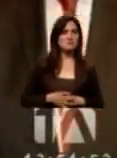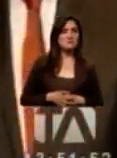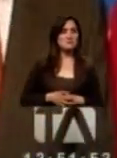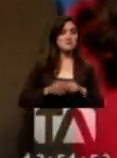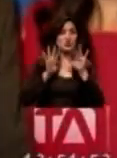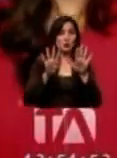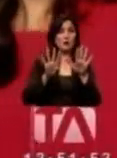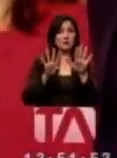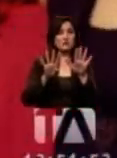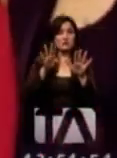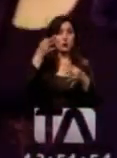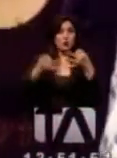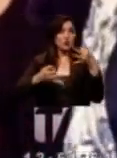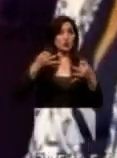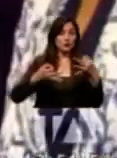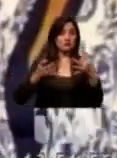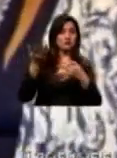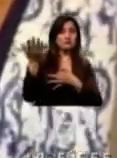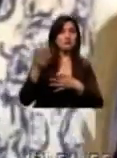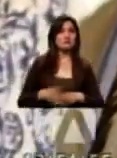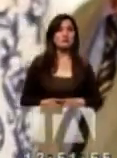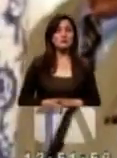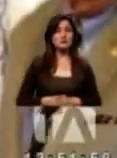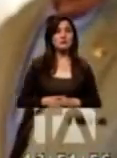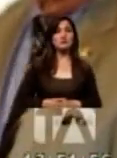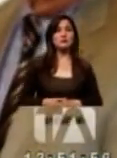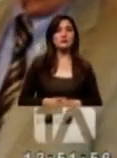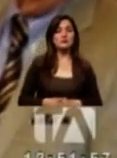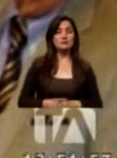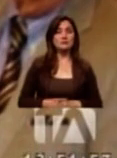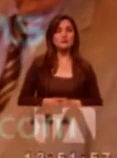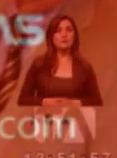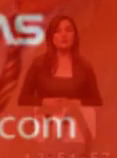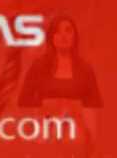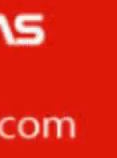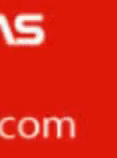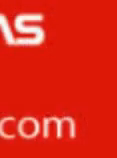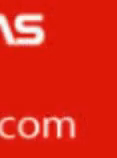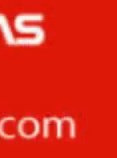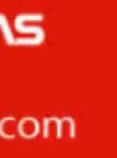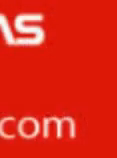9 jueces de una Corte Constitucional. Dayana Monroy, 24 horas.